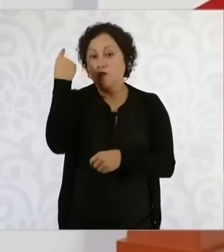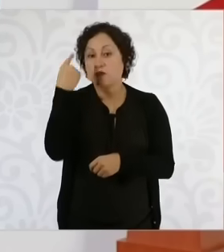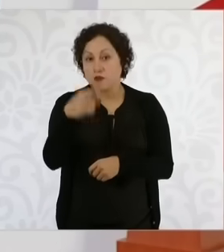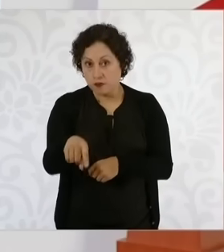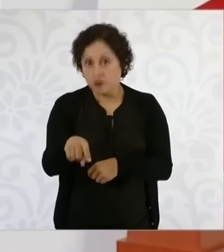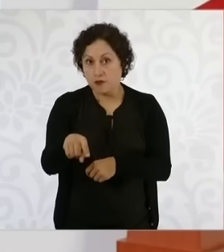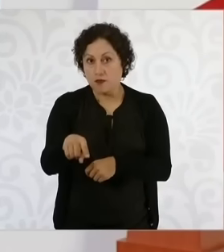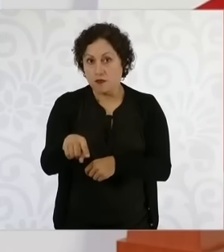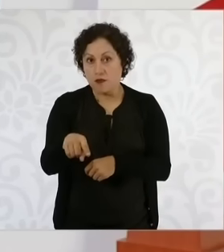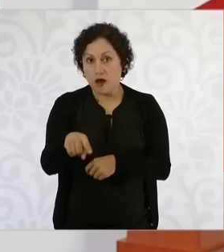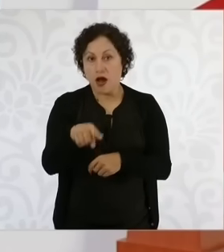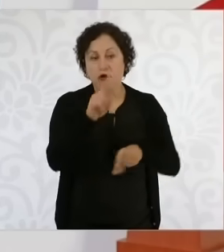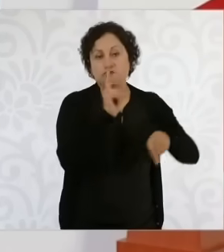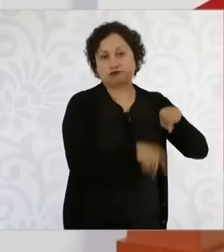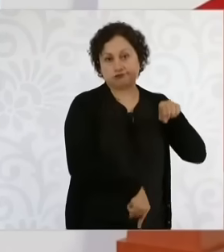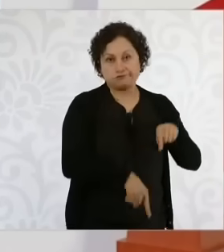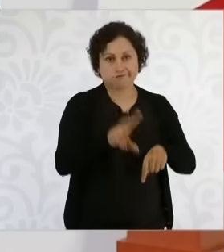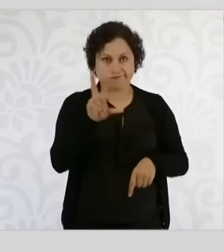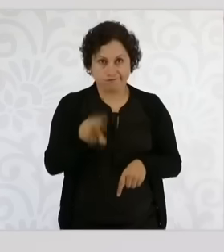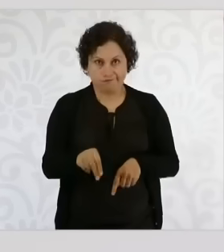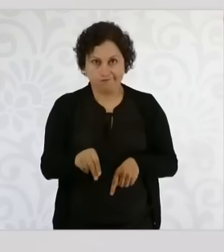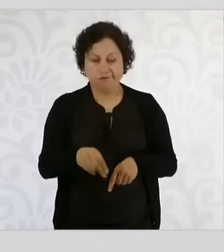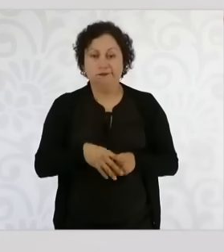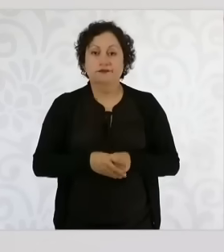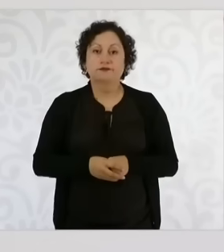avanzara la inconstitucionalidad.